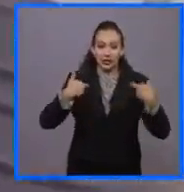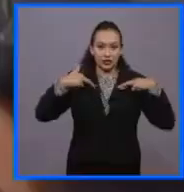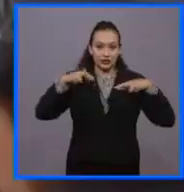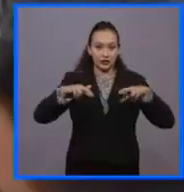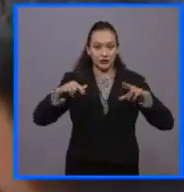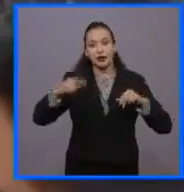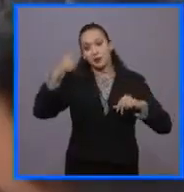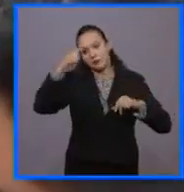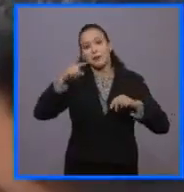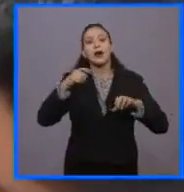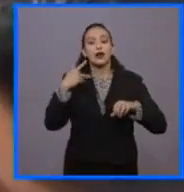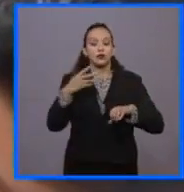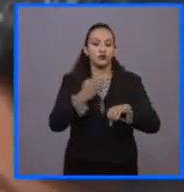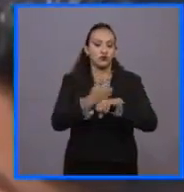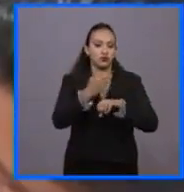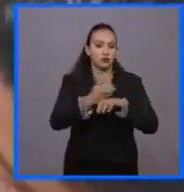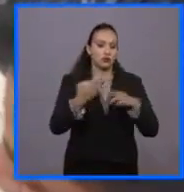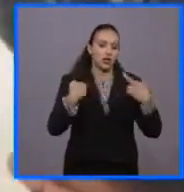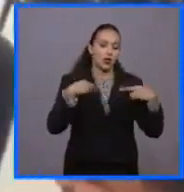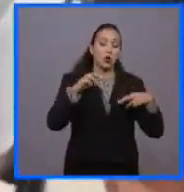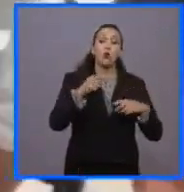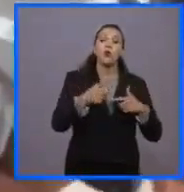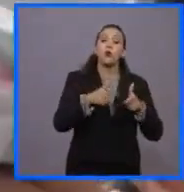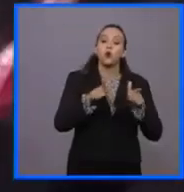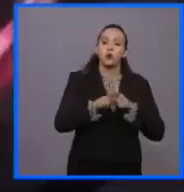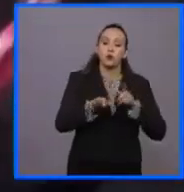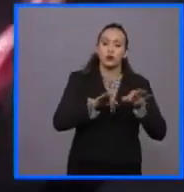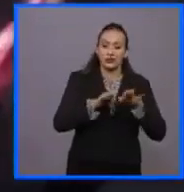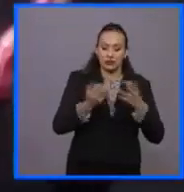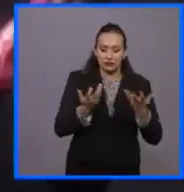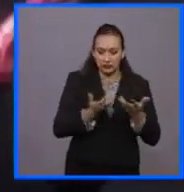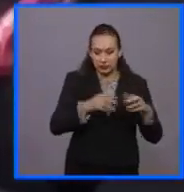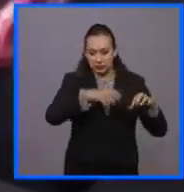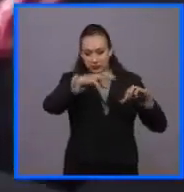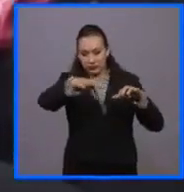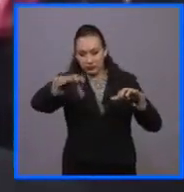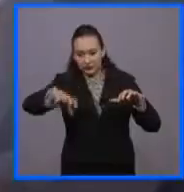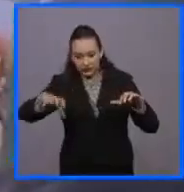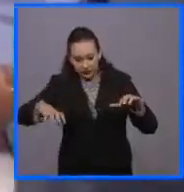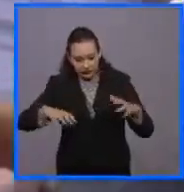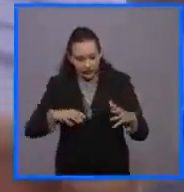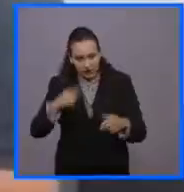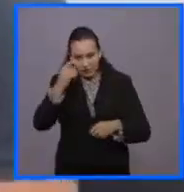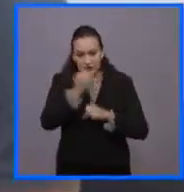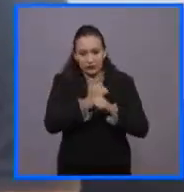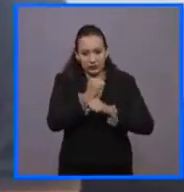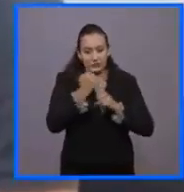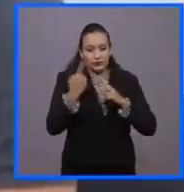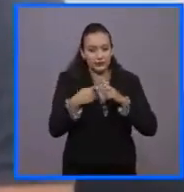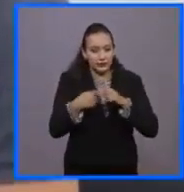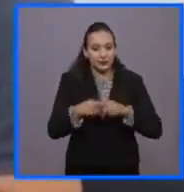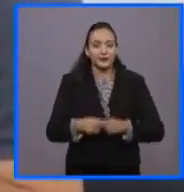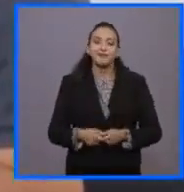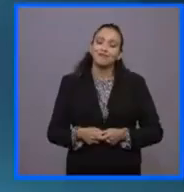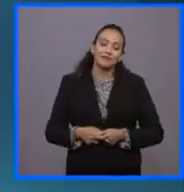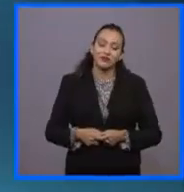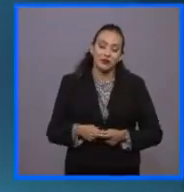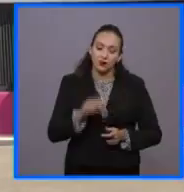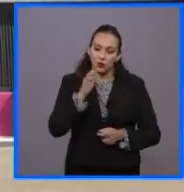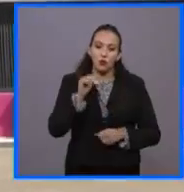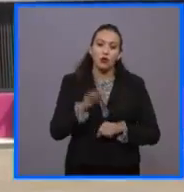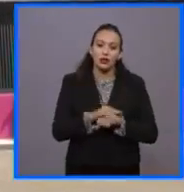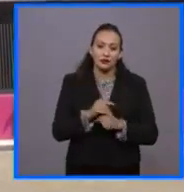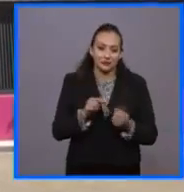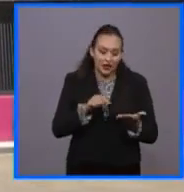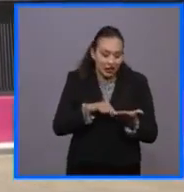consejos distritales ni en los grupos de trabajo en los que se llevan a cabo los trabajos de escrutinio y cómputo, ya que no existe disposición